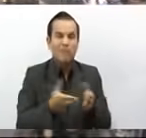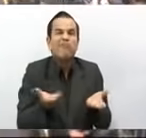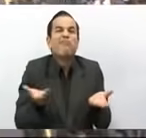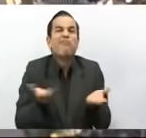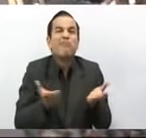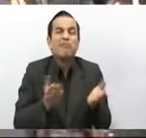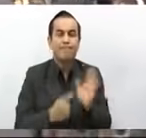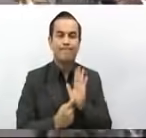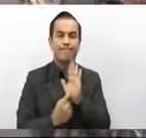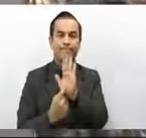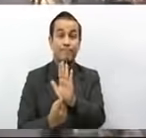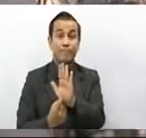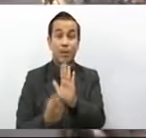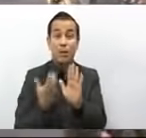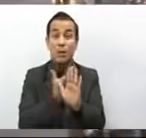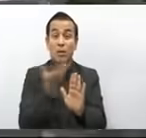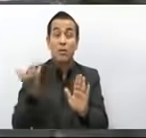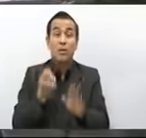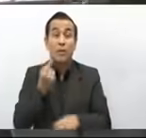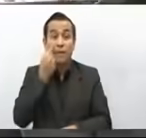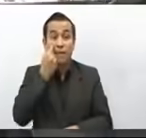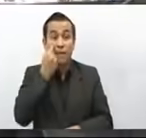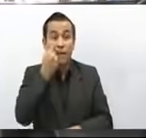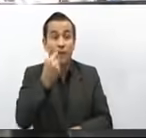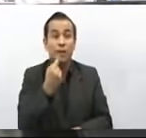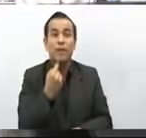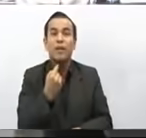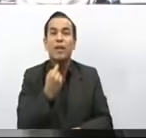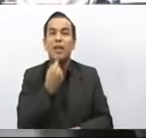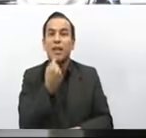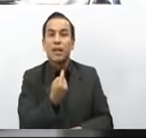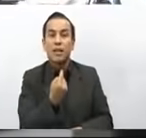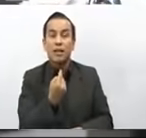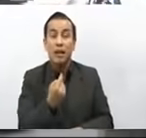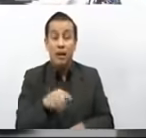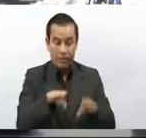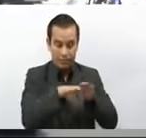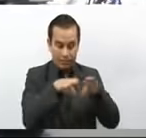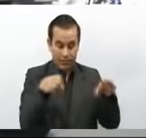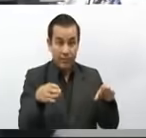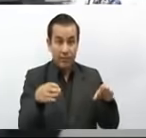una representación donde podemos ver una tarima móvil.